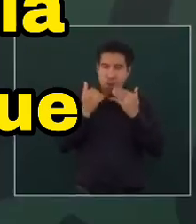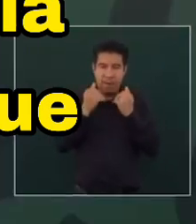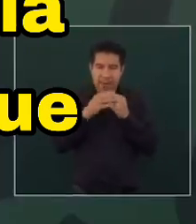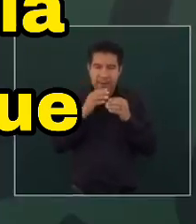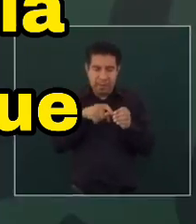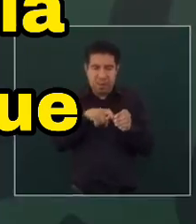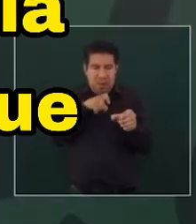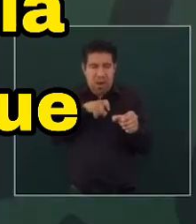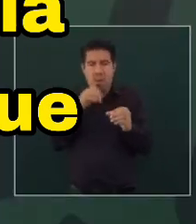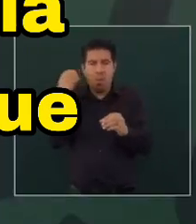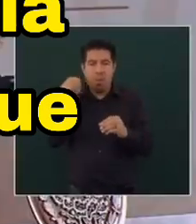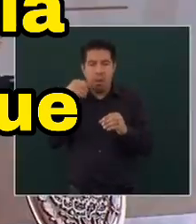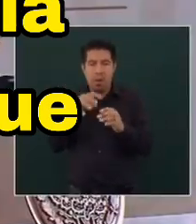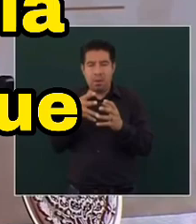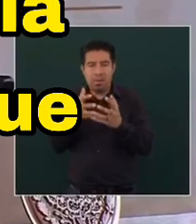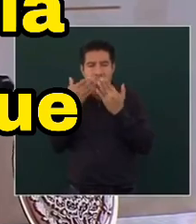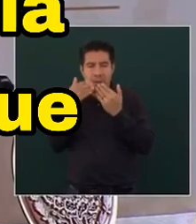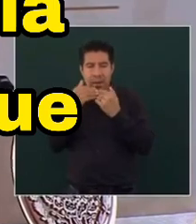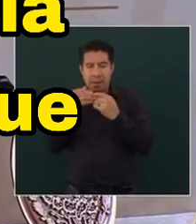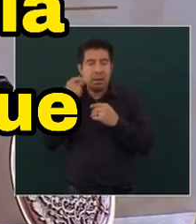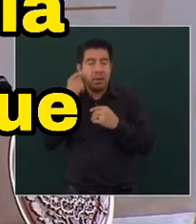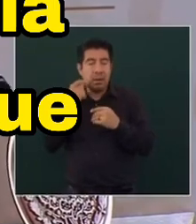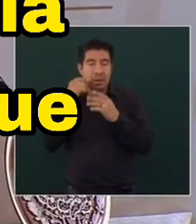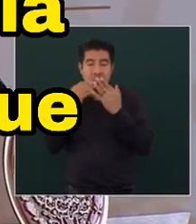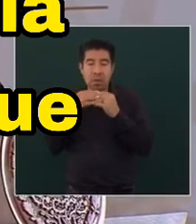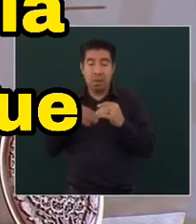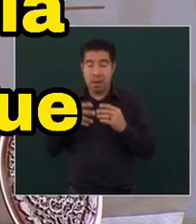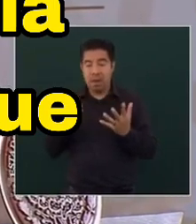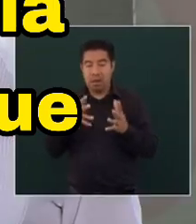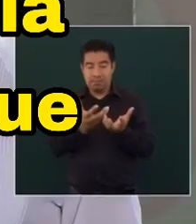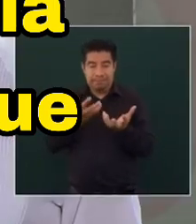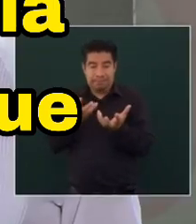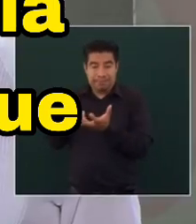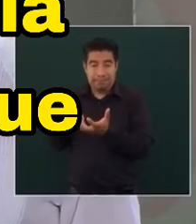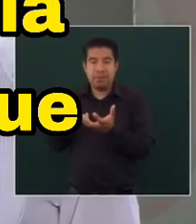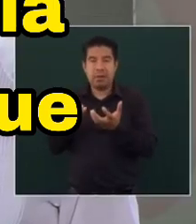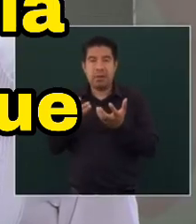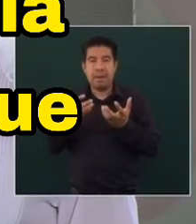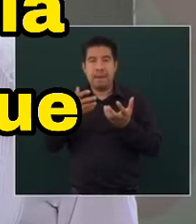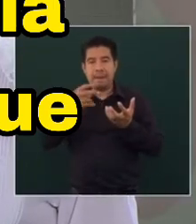Oaxaca Si no existiera Guerrero México fuese una potencia